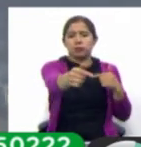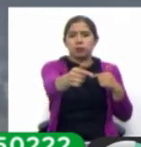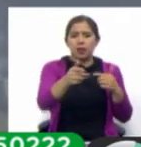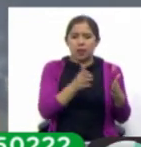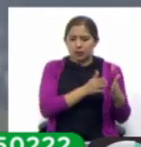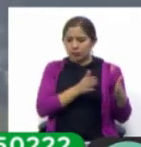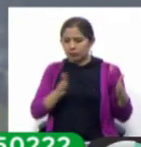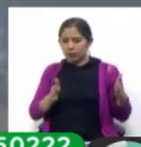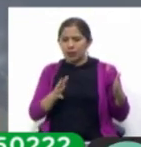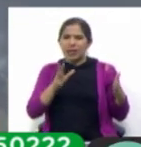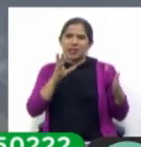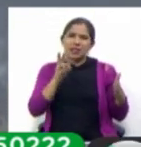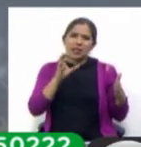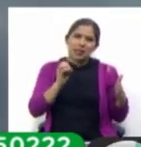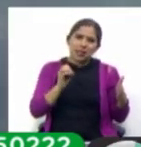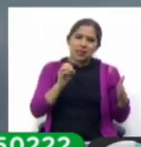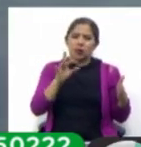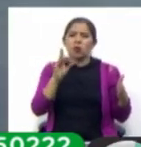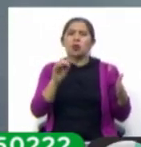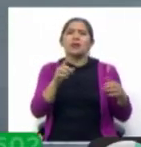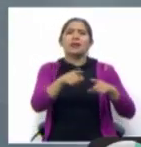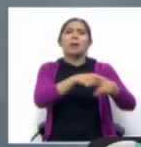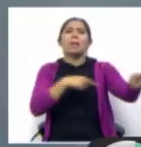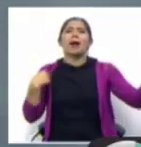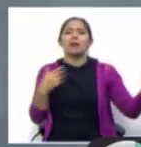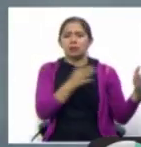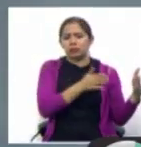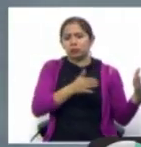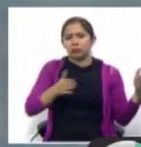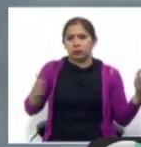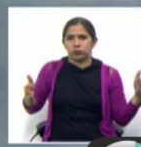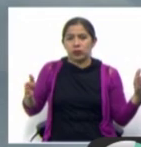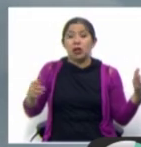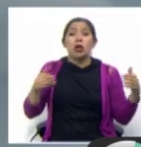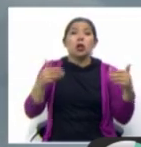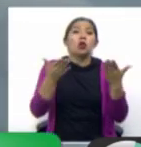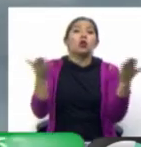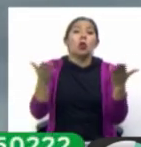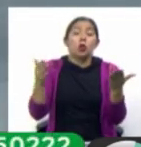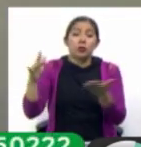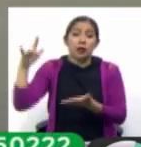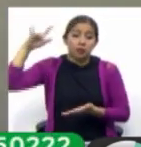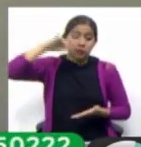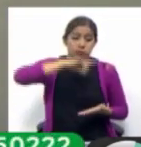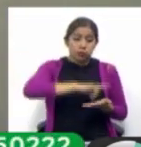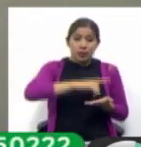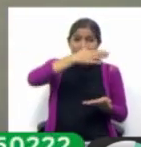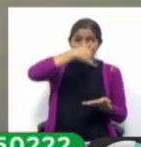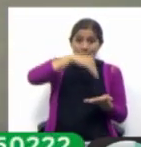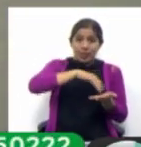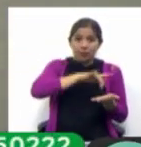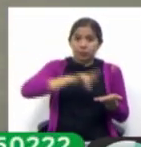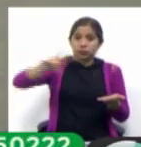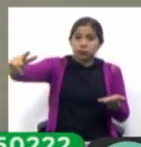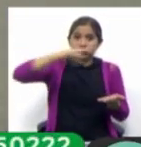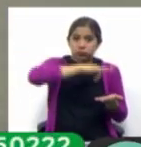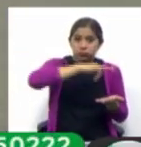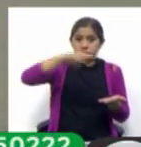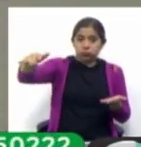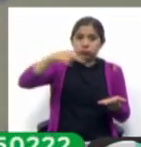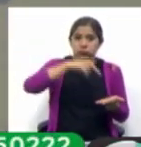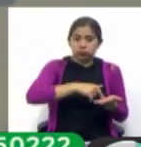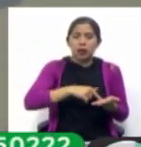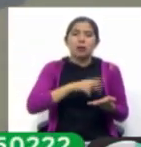metros de ancho. Se conoce que el centro de operaciones del Boeing será el aeropuerto Birubiru y volará sobre el cielo chiquitano